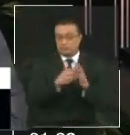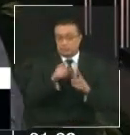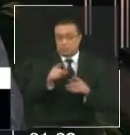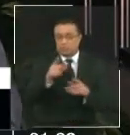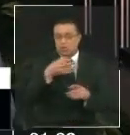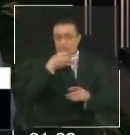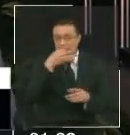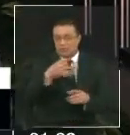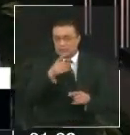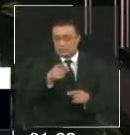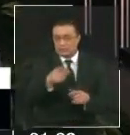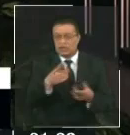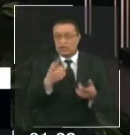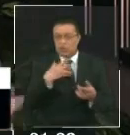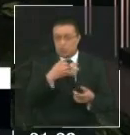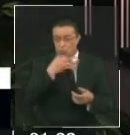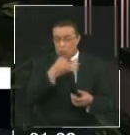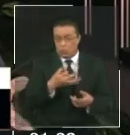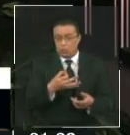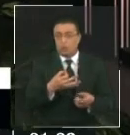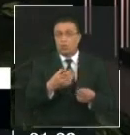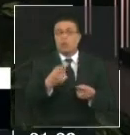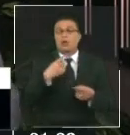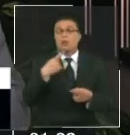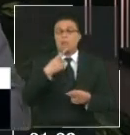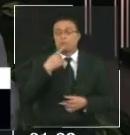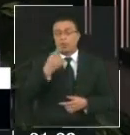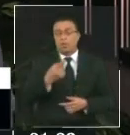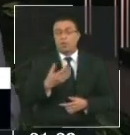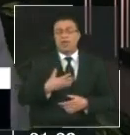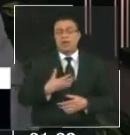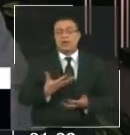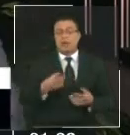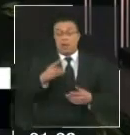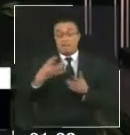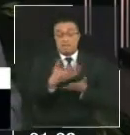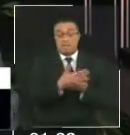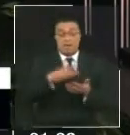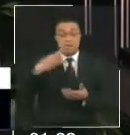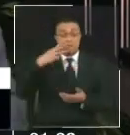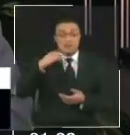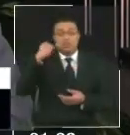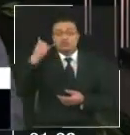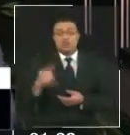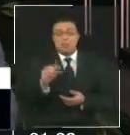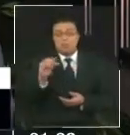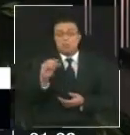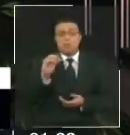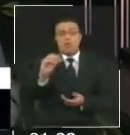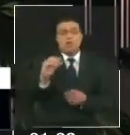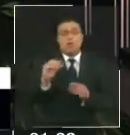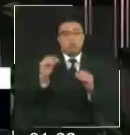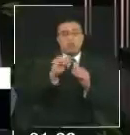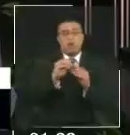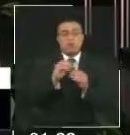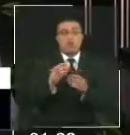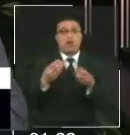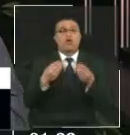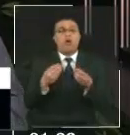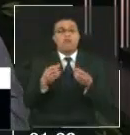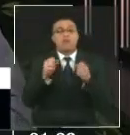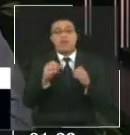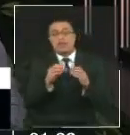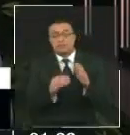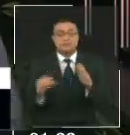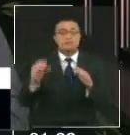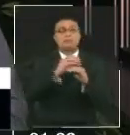lo que tú planteabas, es que uno se pregunta, bueno, este sueldo mínimo siempre es pequeño, siempre es escaso. ¿Cómo se podrían